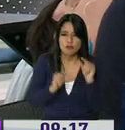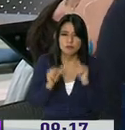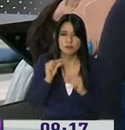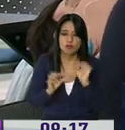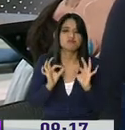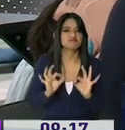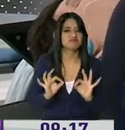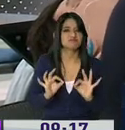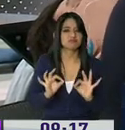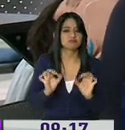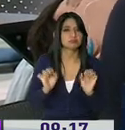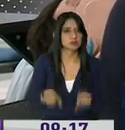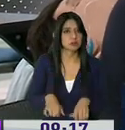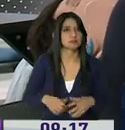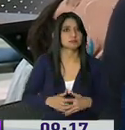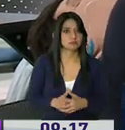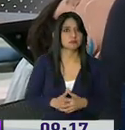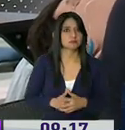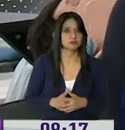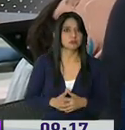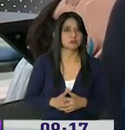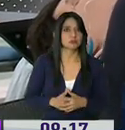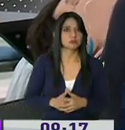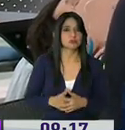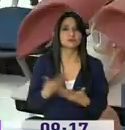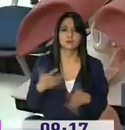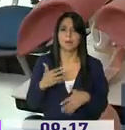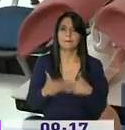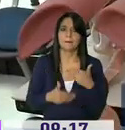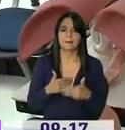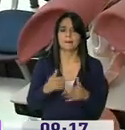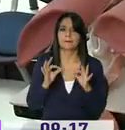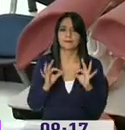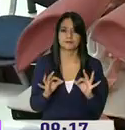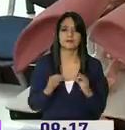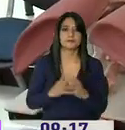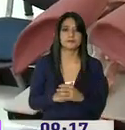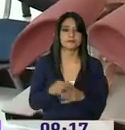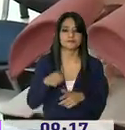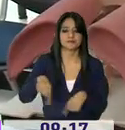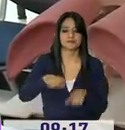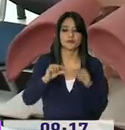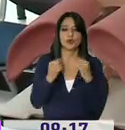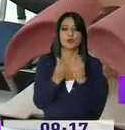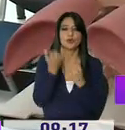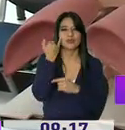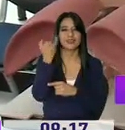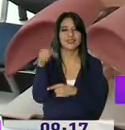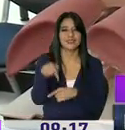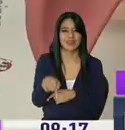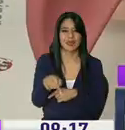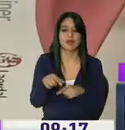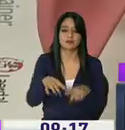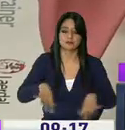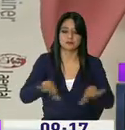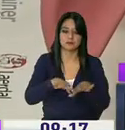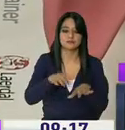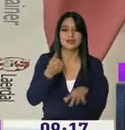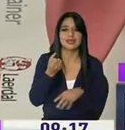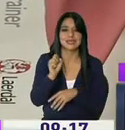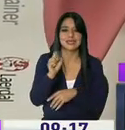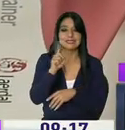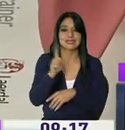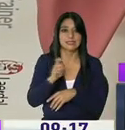ya a un estado avanzado. Los desarrolladores del prototipo OSZ positivo han recibido